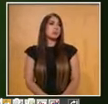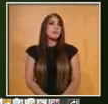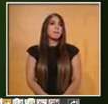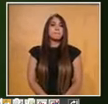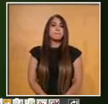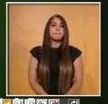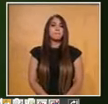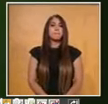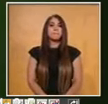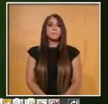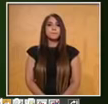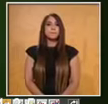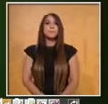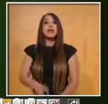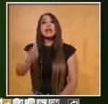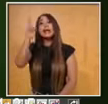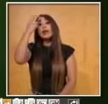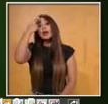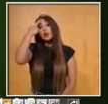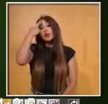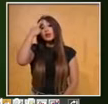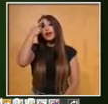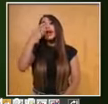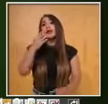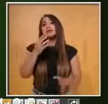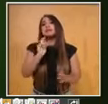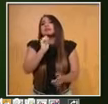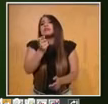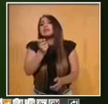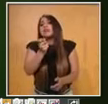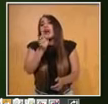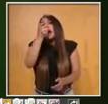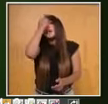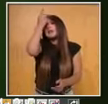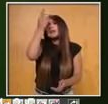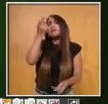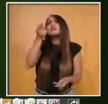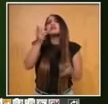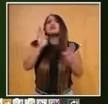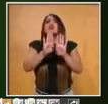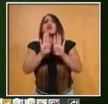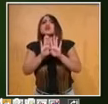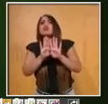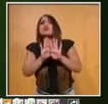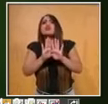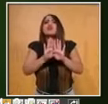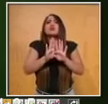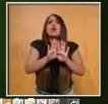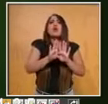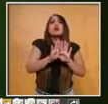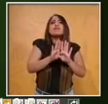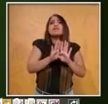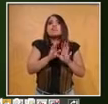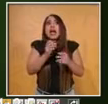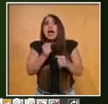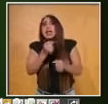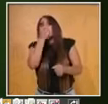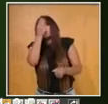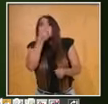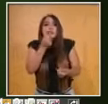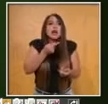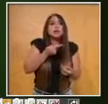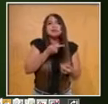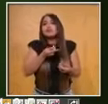las adivinanzas son un pasatiempo a manera de acertijo que alguien tiene que resolver mediante pistas. Se describe algo